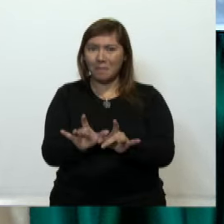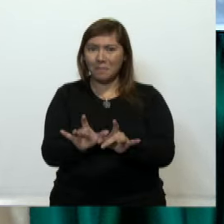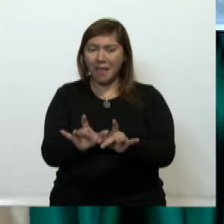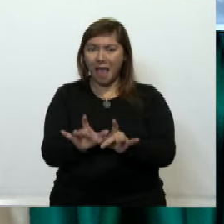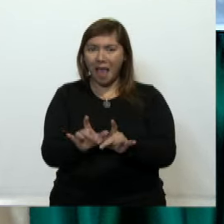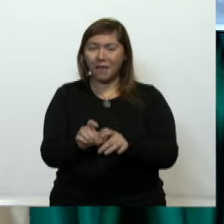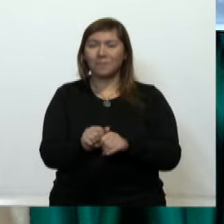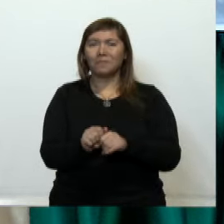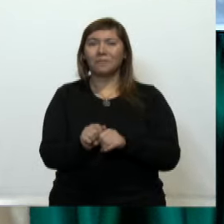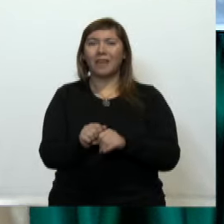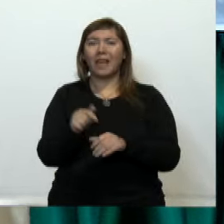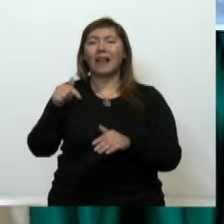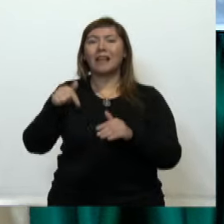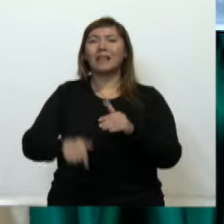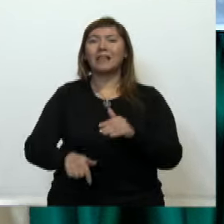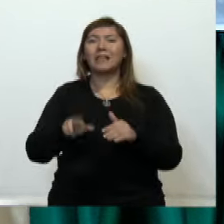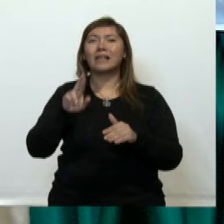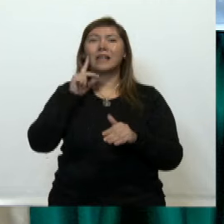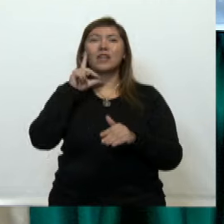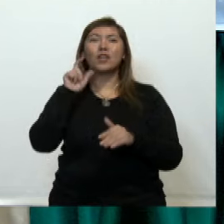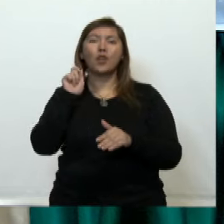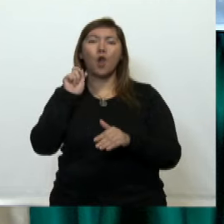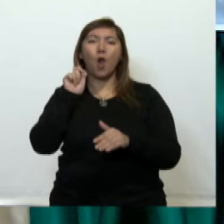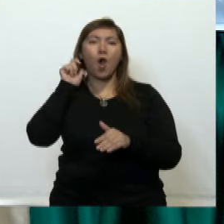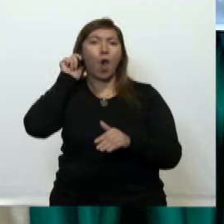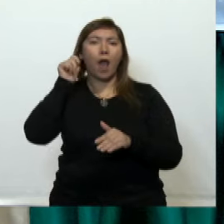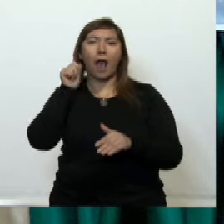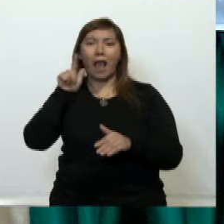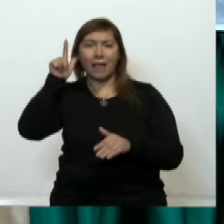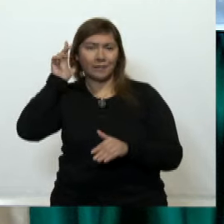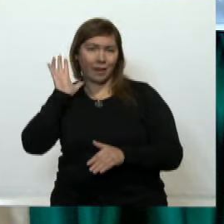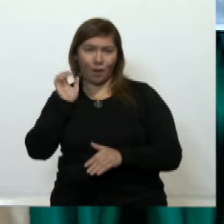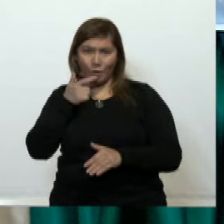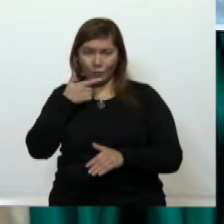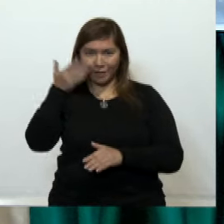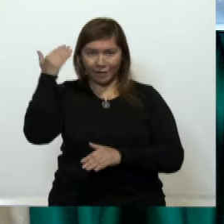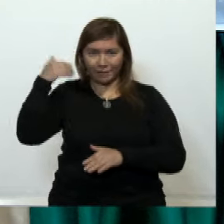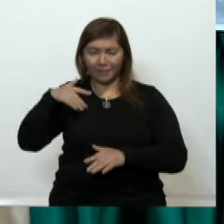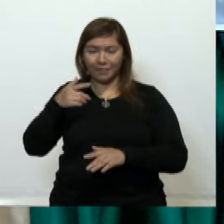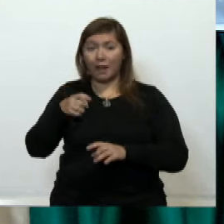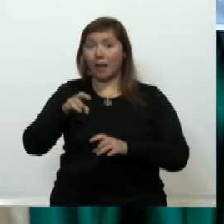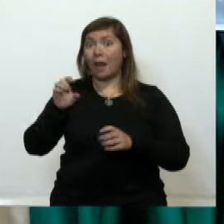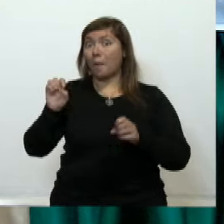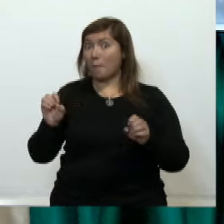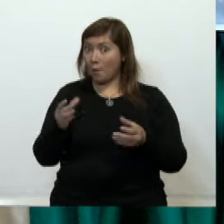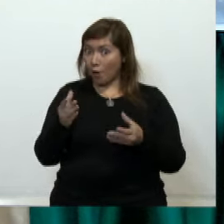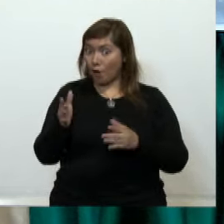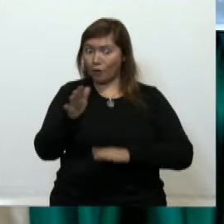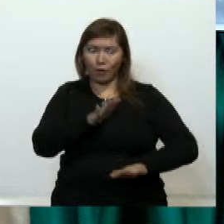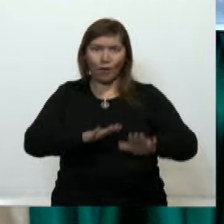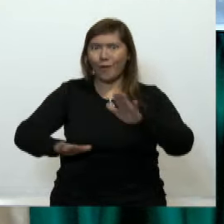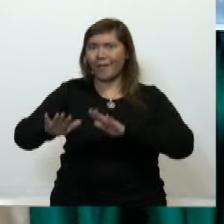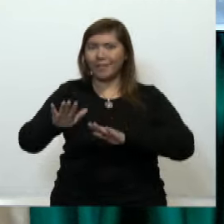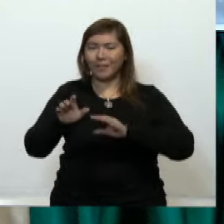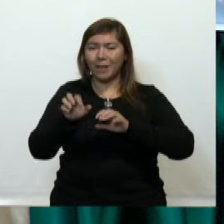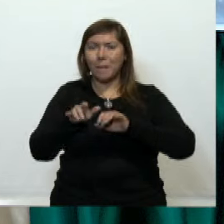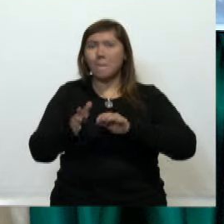Gallegos, que era: la mejor ayuda es la que se organiza. Cuanto más organizados